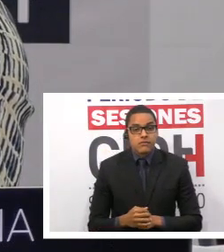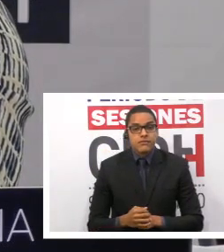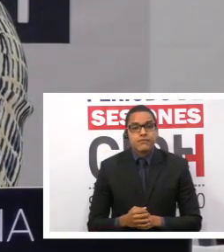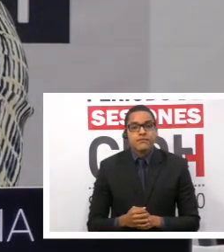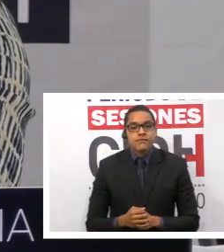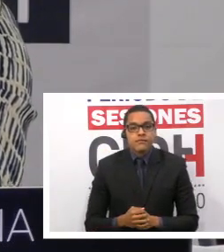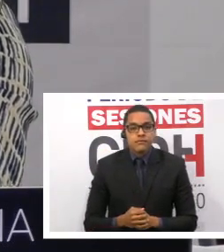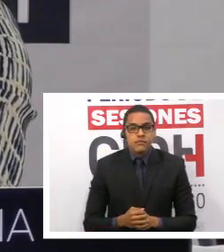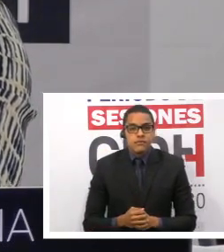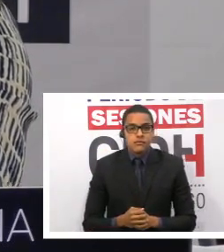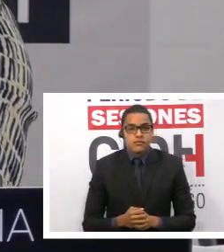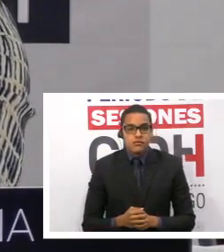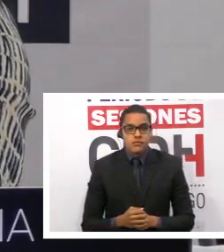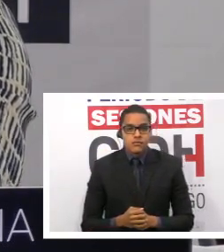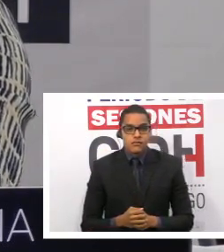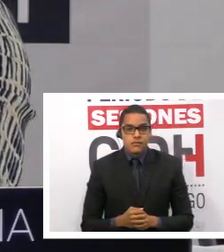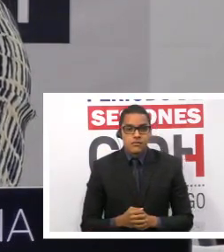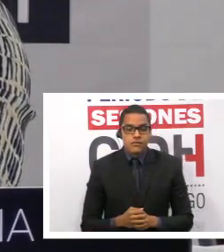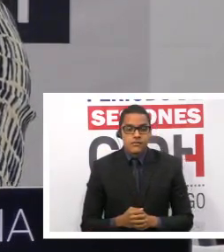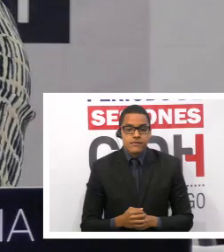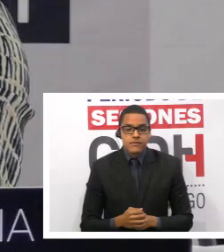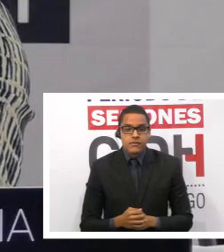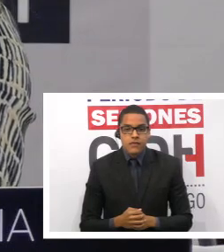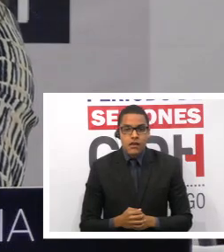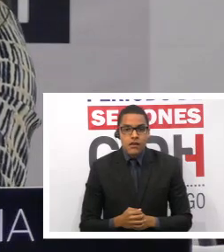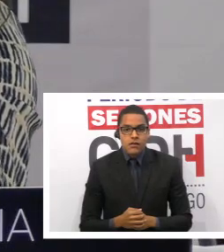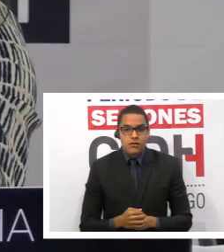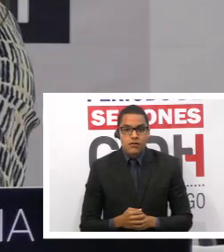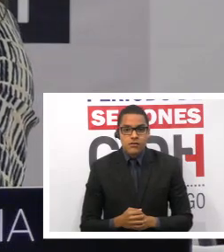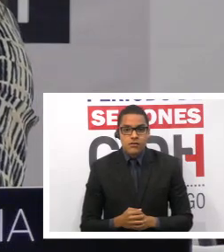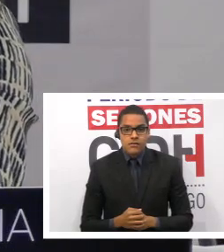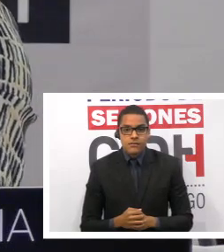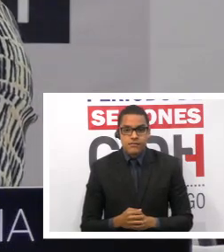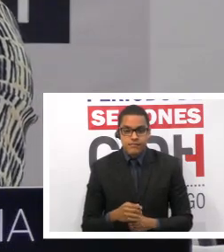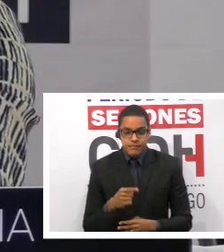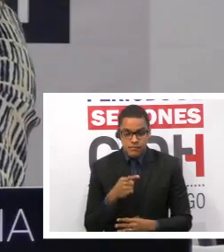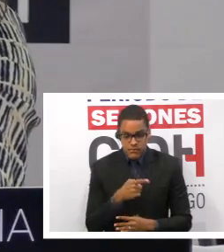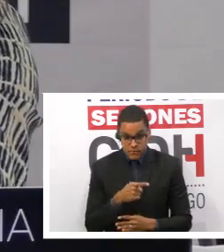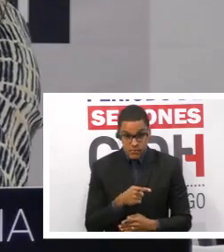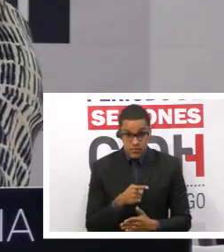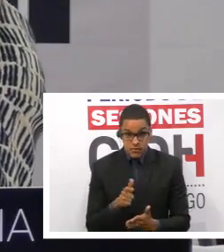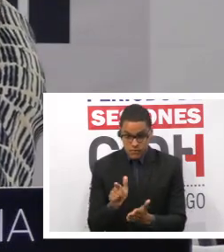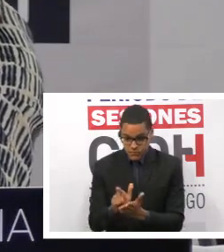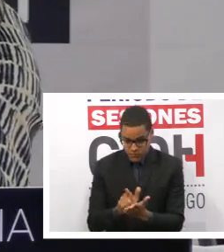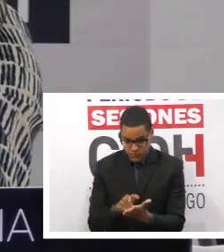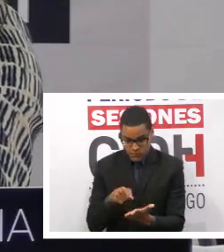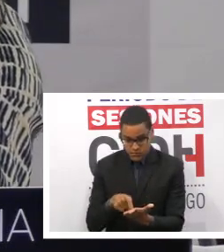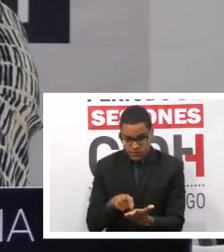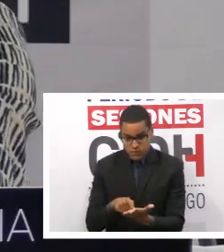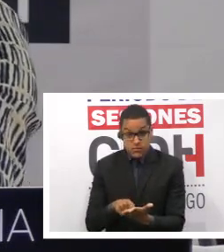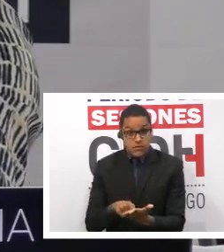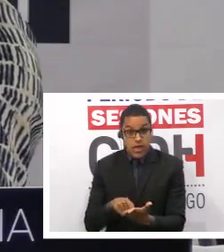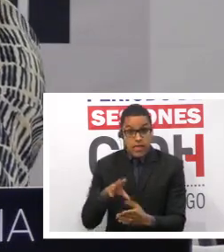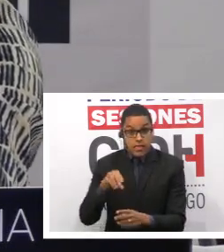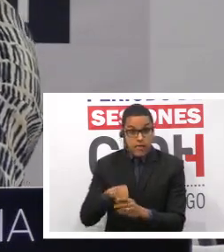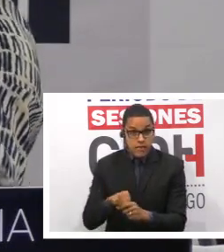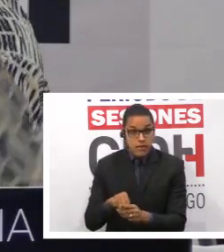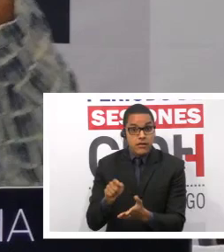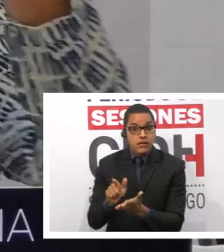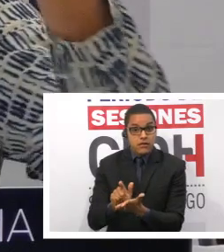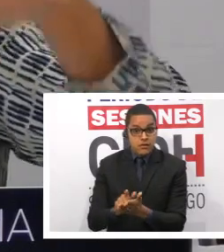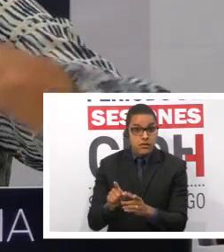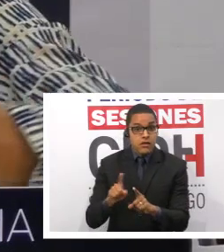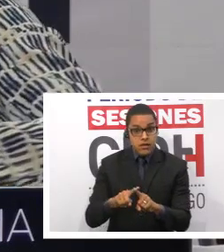comprender los días que su protección con base al artículo 1o 26 29 y el